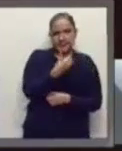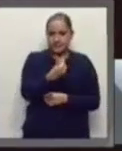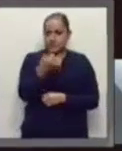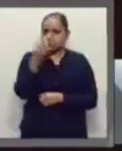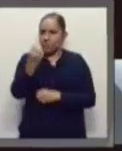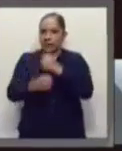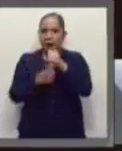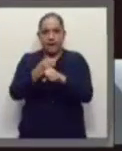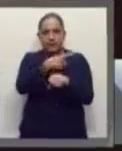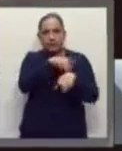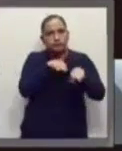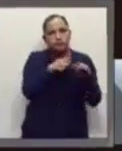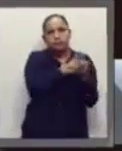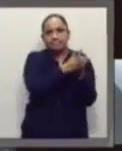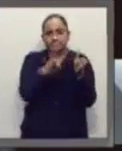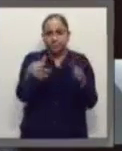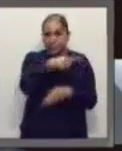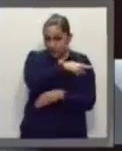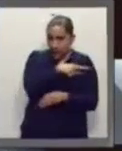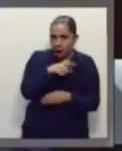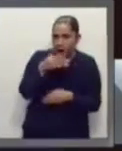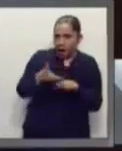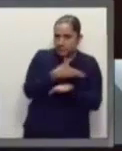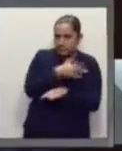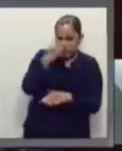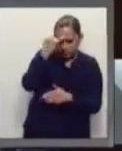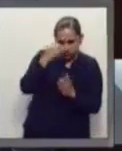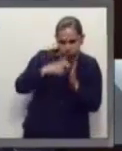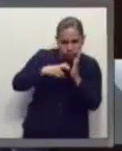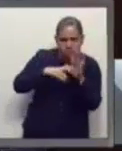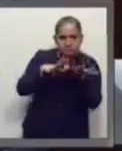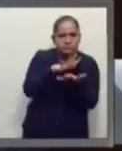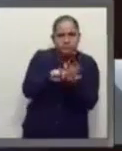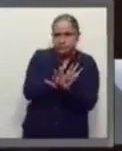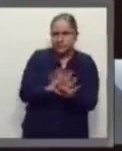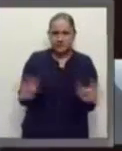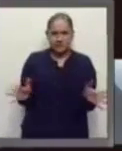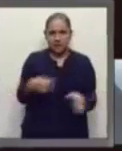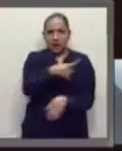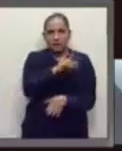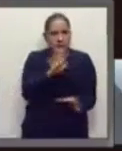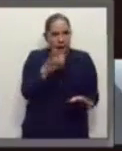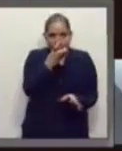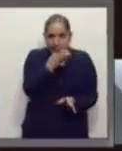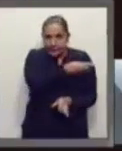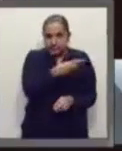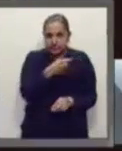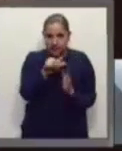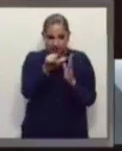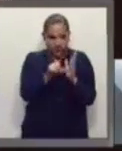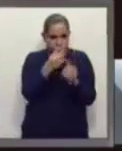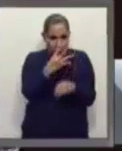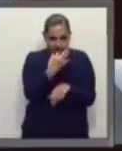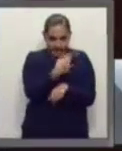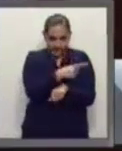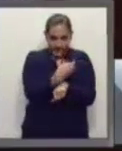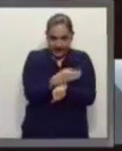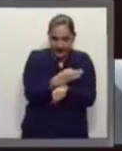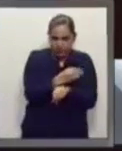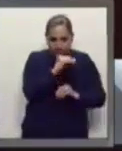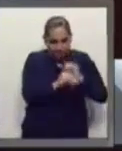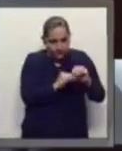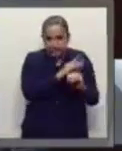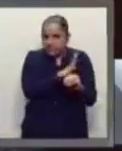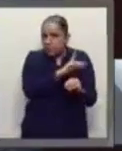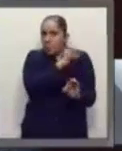años. Ese supuesto se actualizó. La vigencia transitoria de la norma cumplió su objetivo. Es una norma que